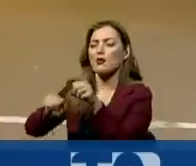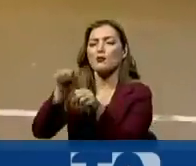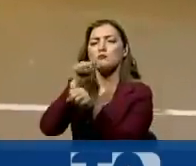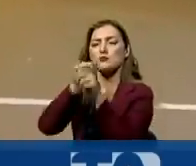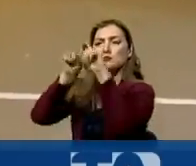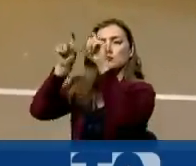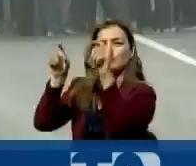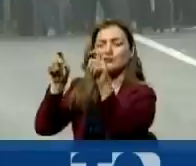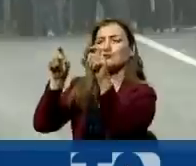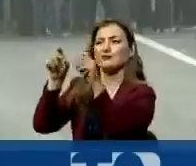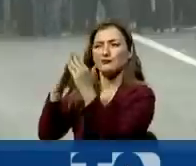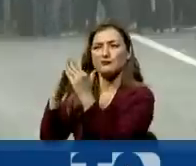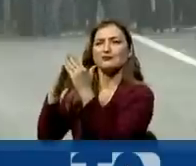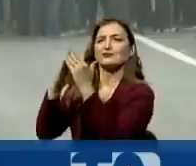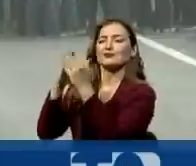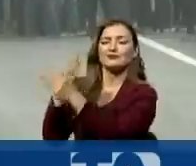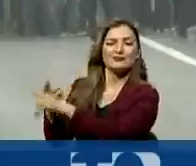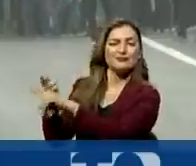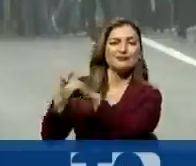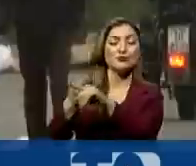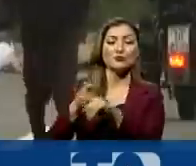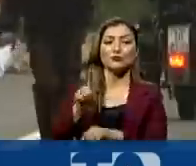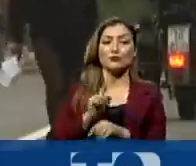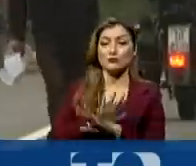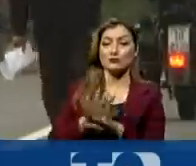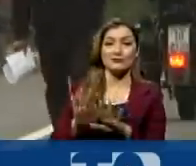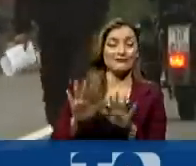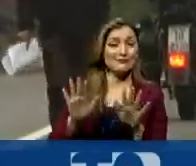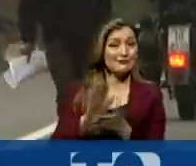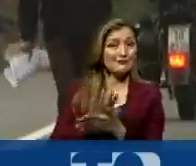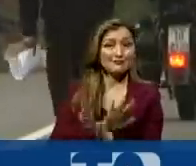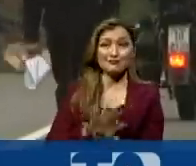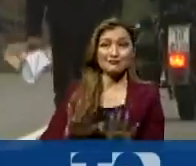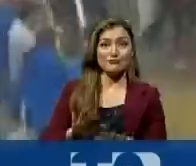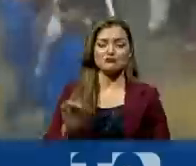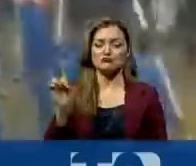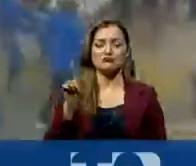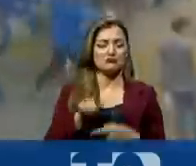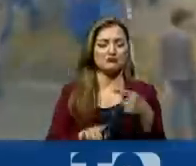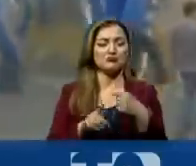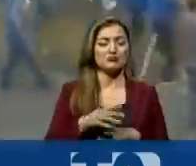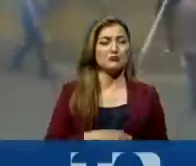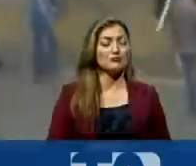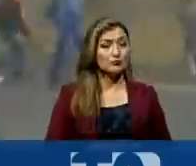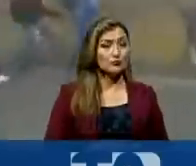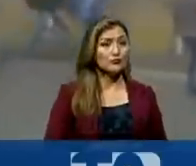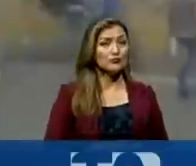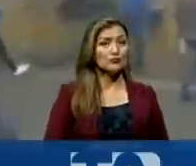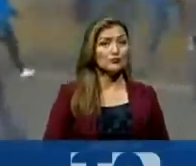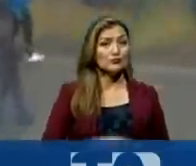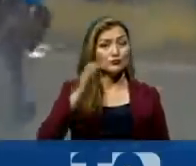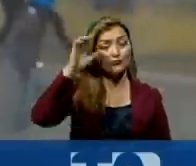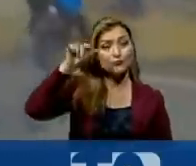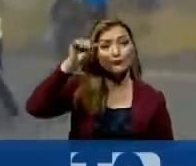que no pase nada ahora pero ahí no hay viceministra desde el punto de vista del gobierno se estaría estaría